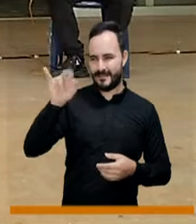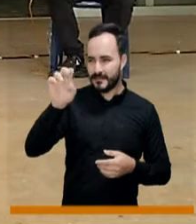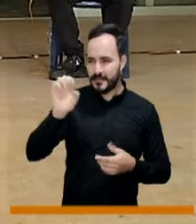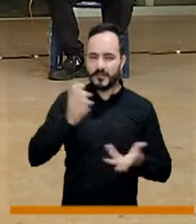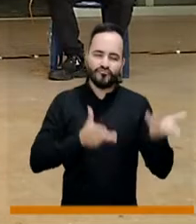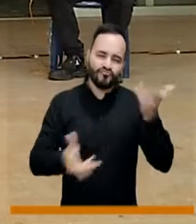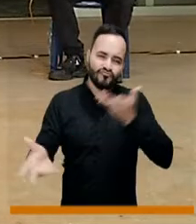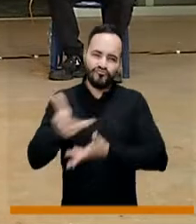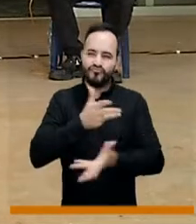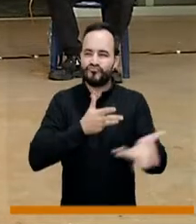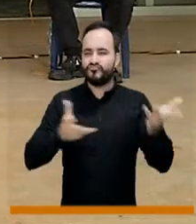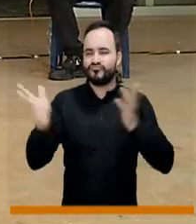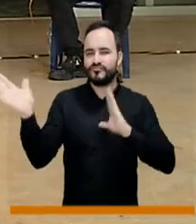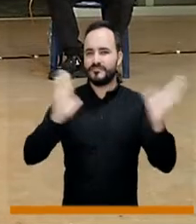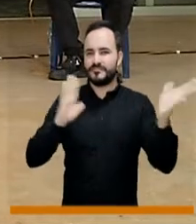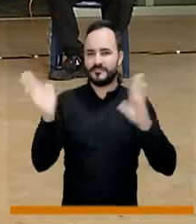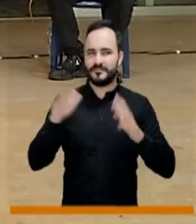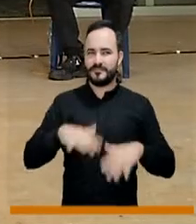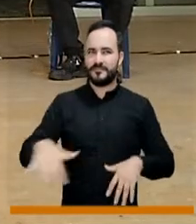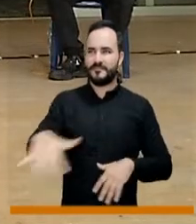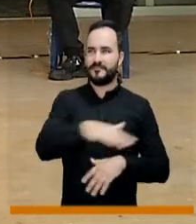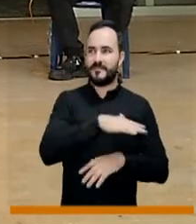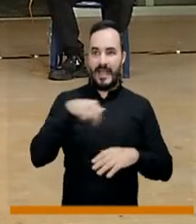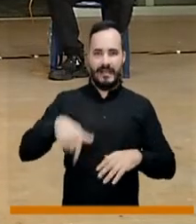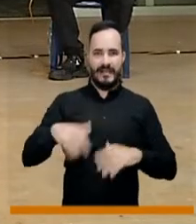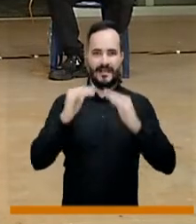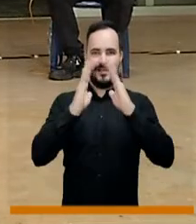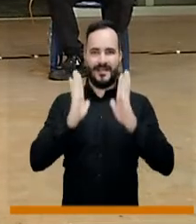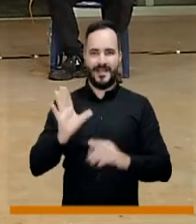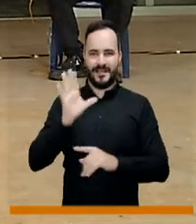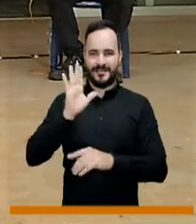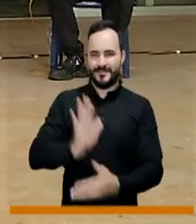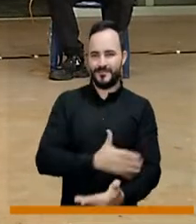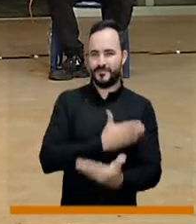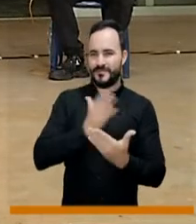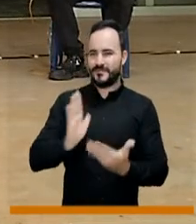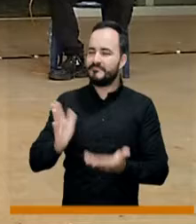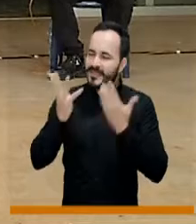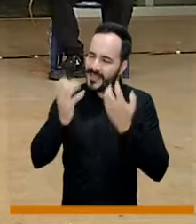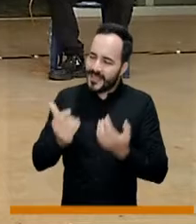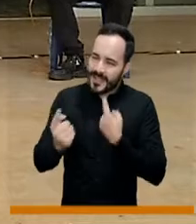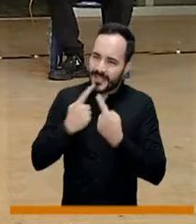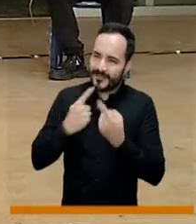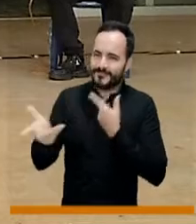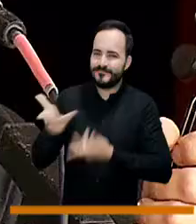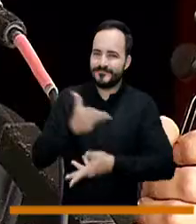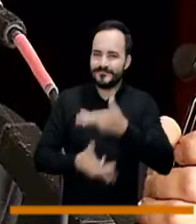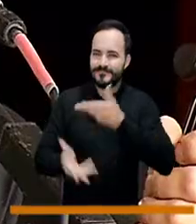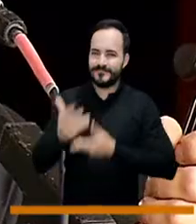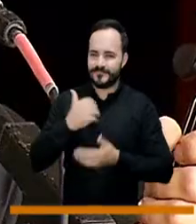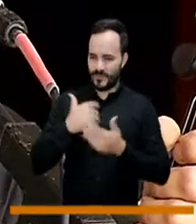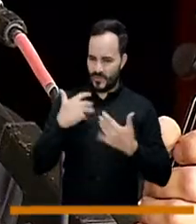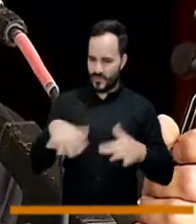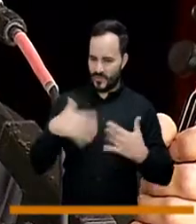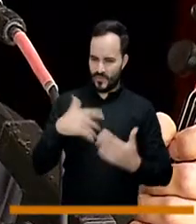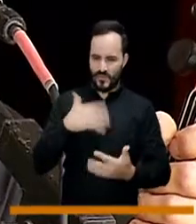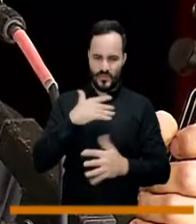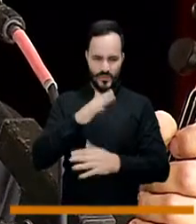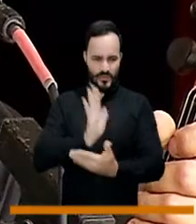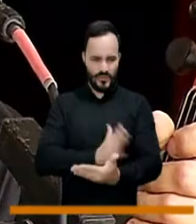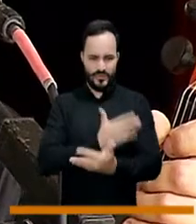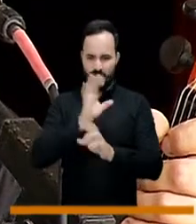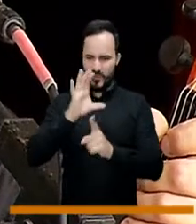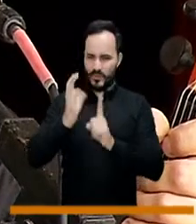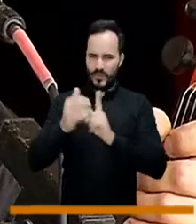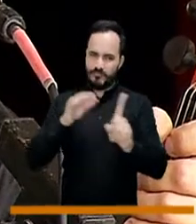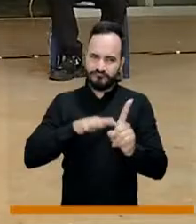aquí a Daniel Felipe. Daniel, claro, a Daniel yo lo conozco porque es que Daniel tiene una trayectoria muy